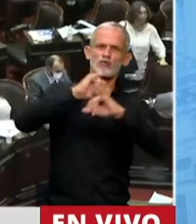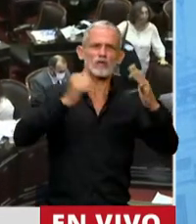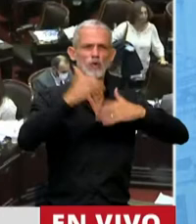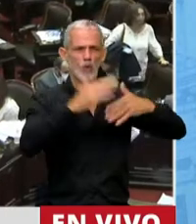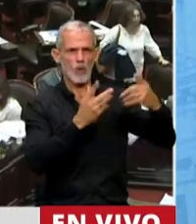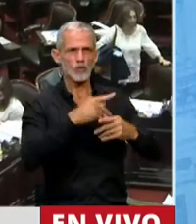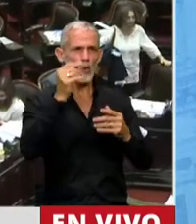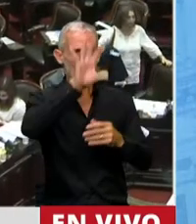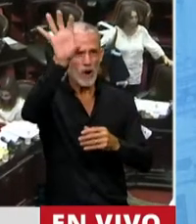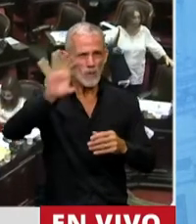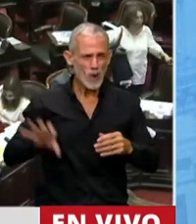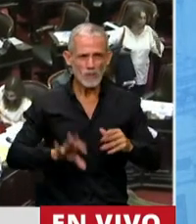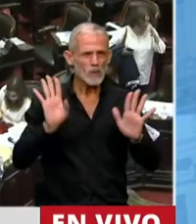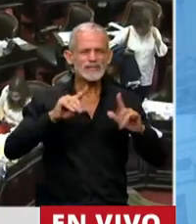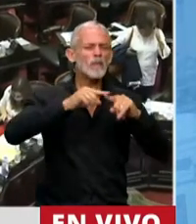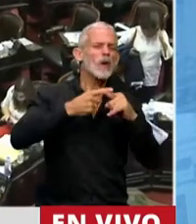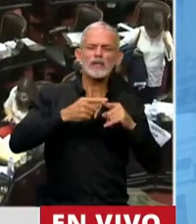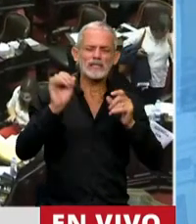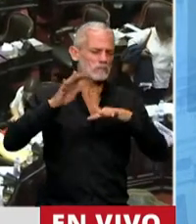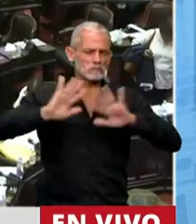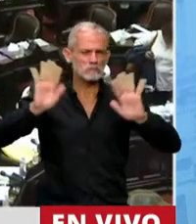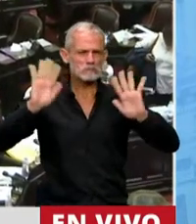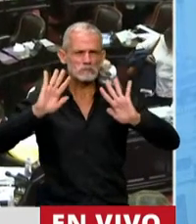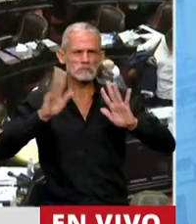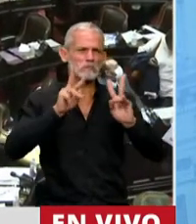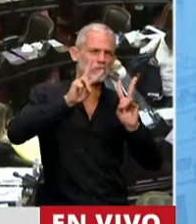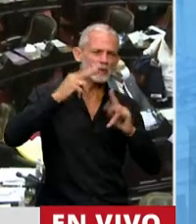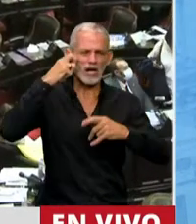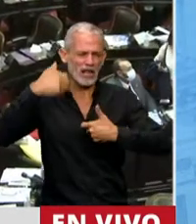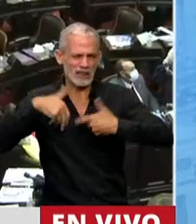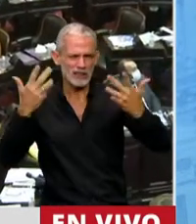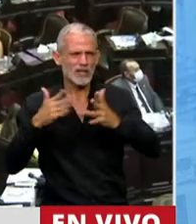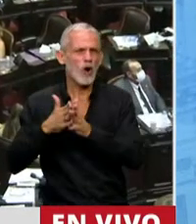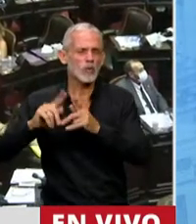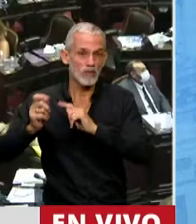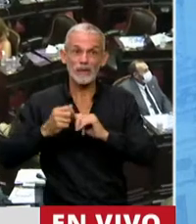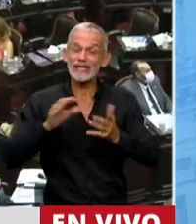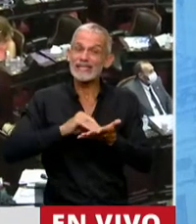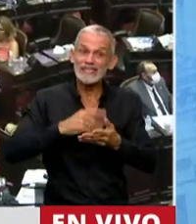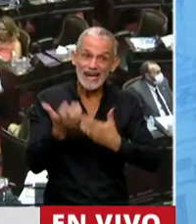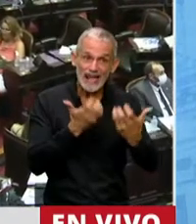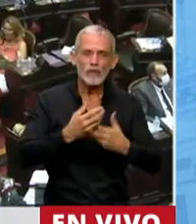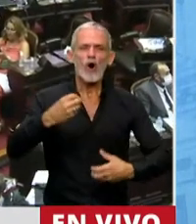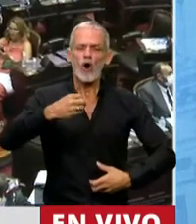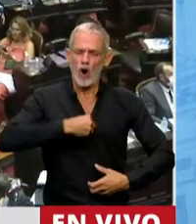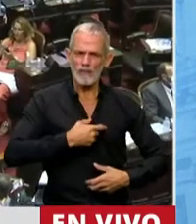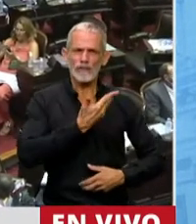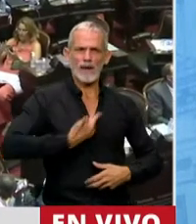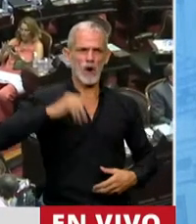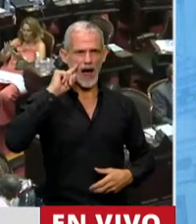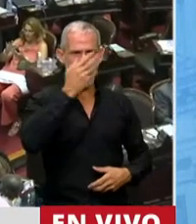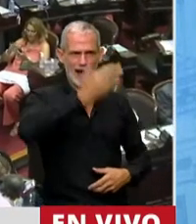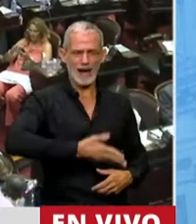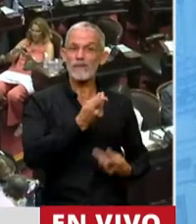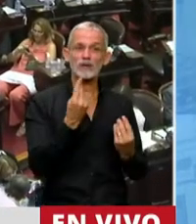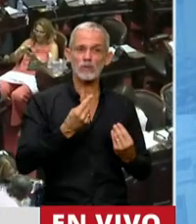cada una de las provincias sin distinciones partidarias. Y como decimos en Tierra del Fuego, confiamos en Alberto porque es